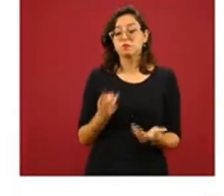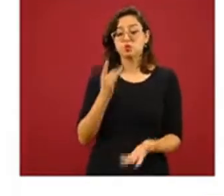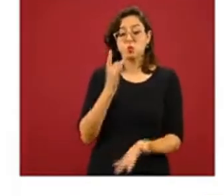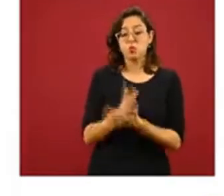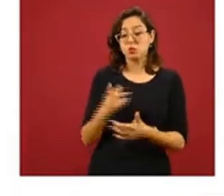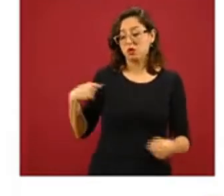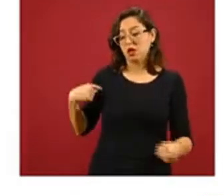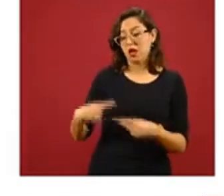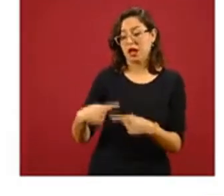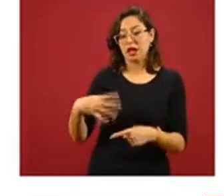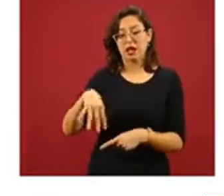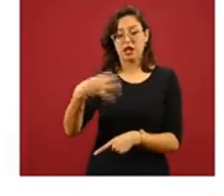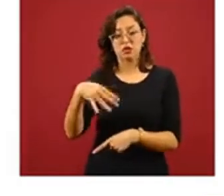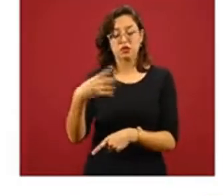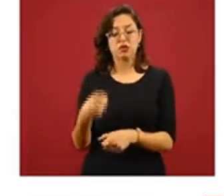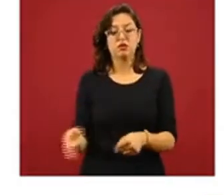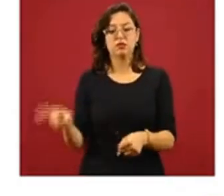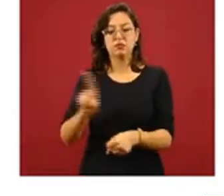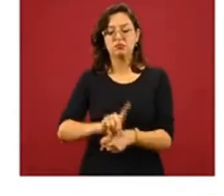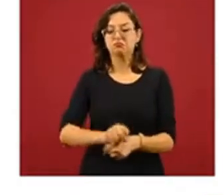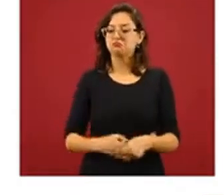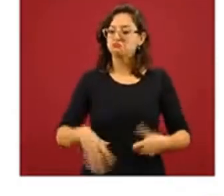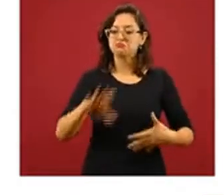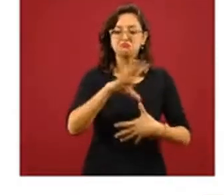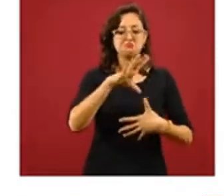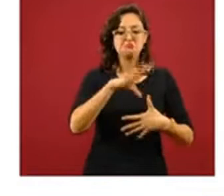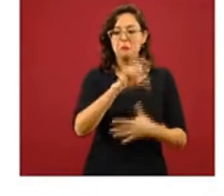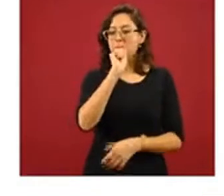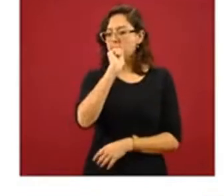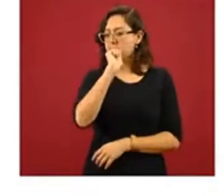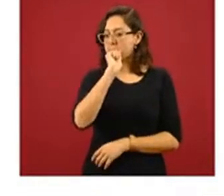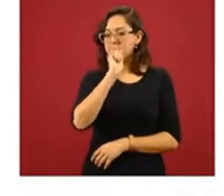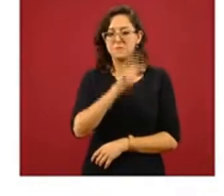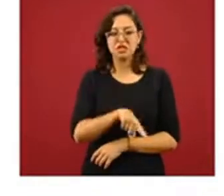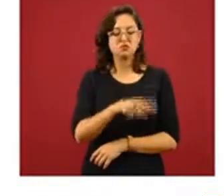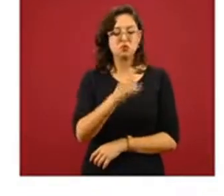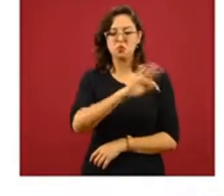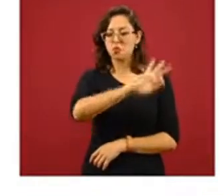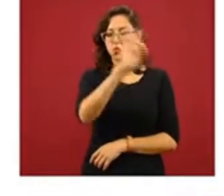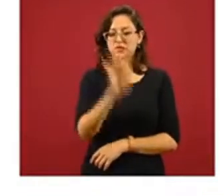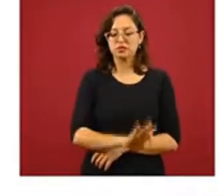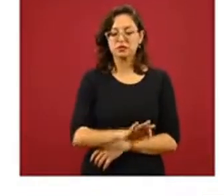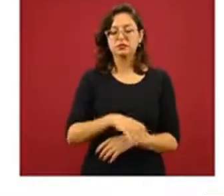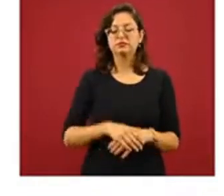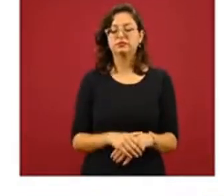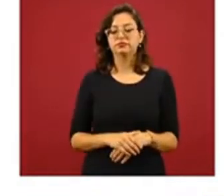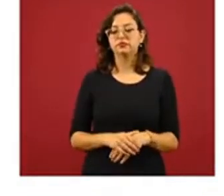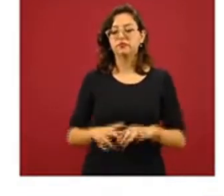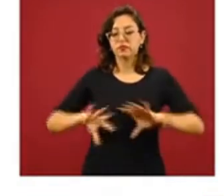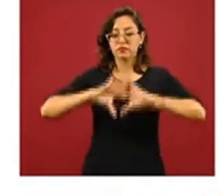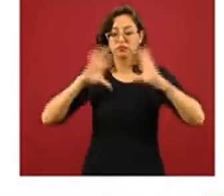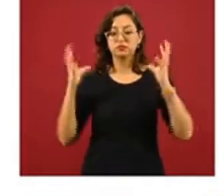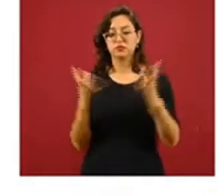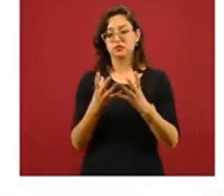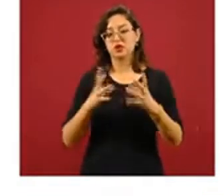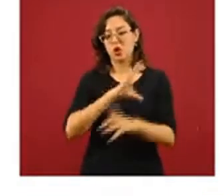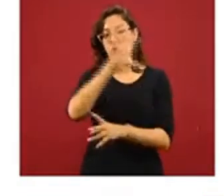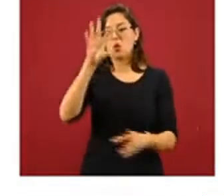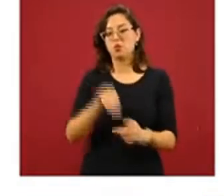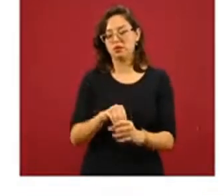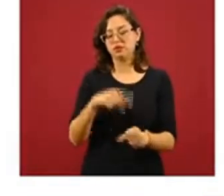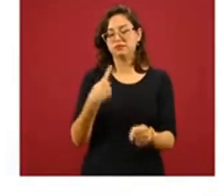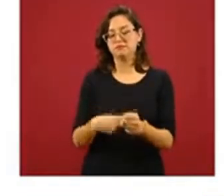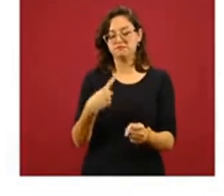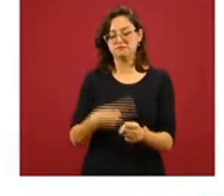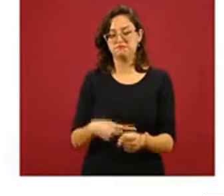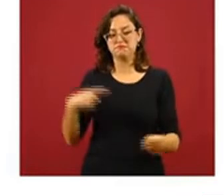últimos 14 días. Las Américas se mantienen prácticamente en el mismo porcentaje en relación al total de casos confirmados en estos